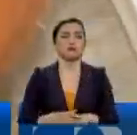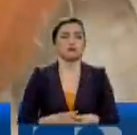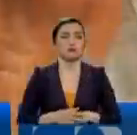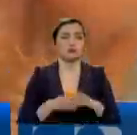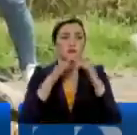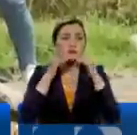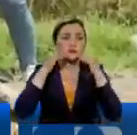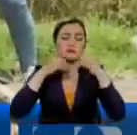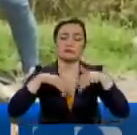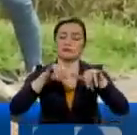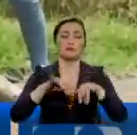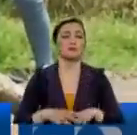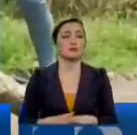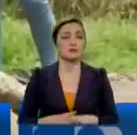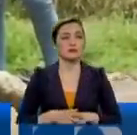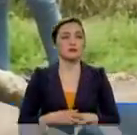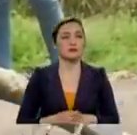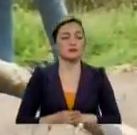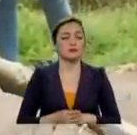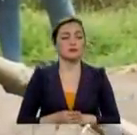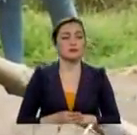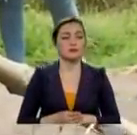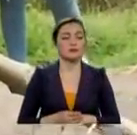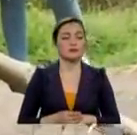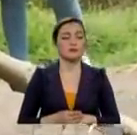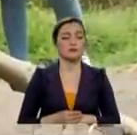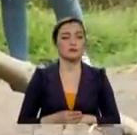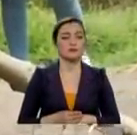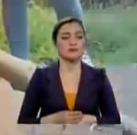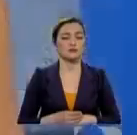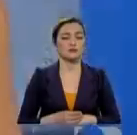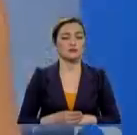su sonrisa prevalezca. Fernanda Ceballos, 24 horas.